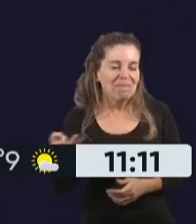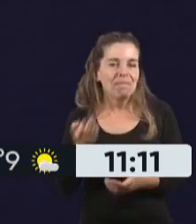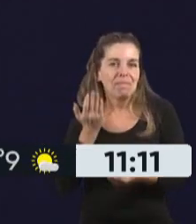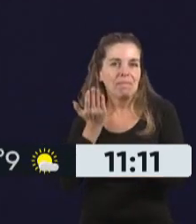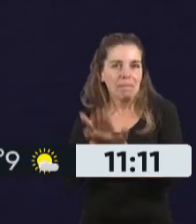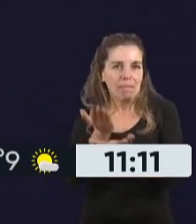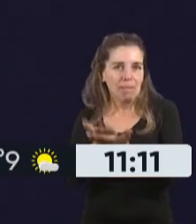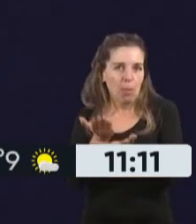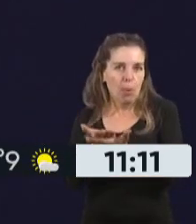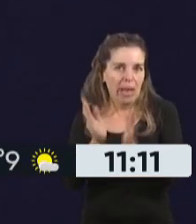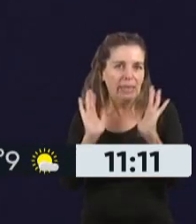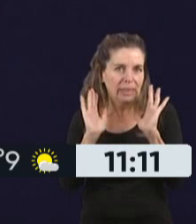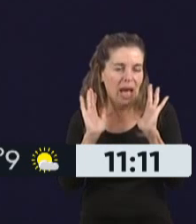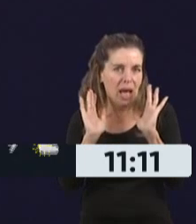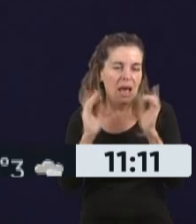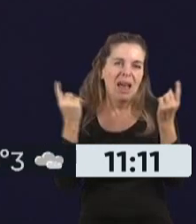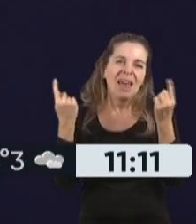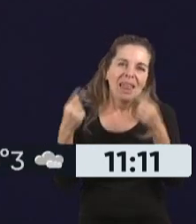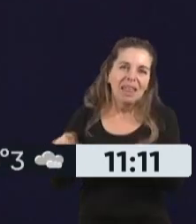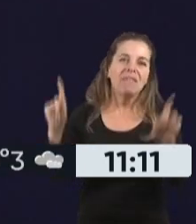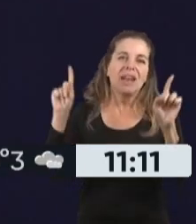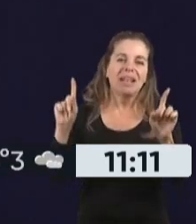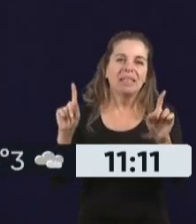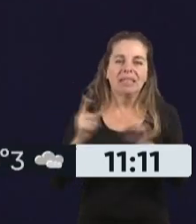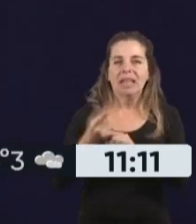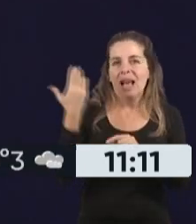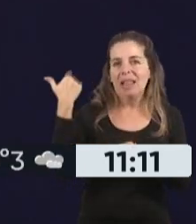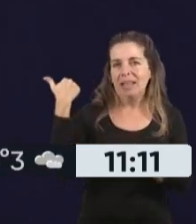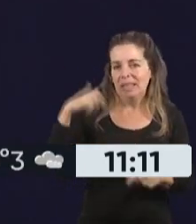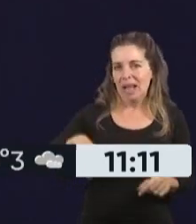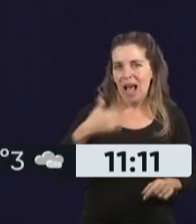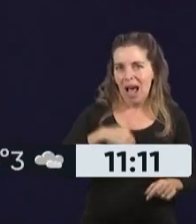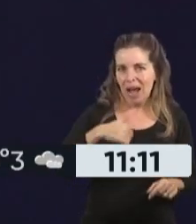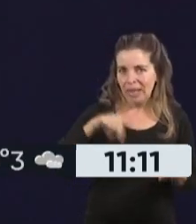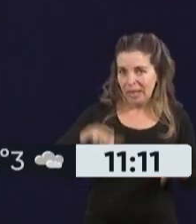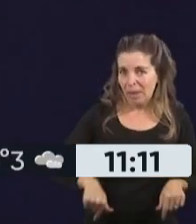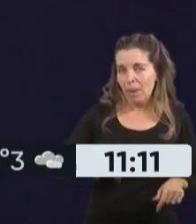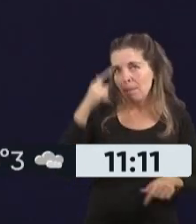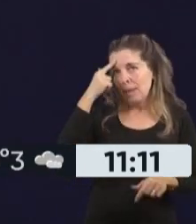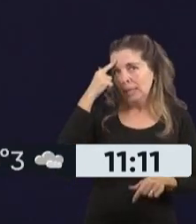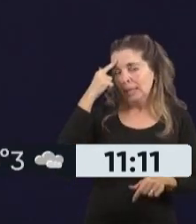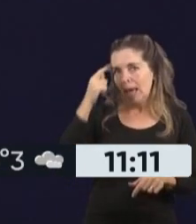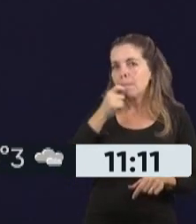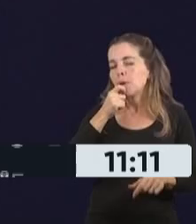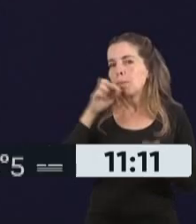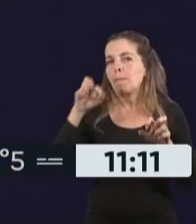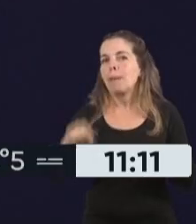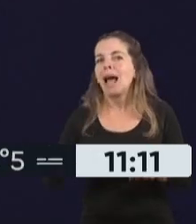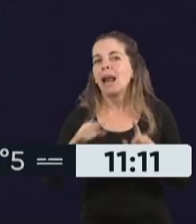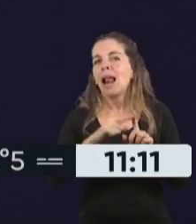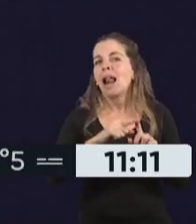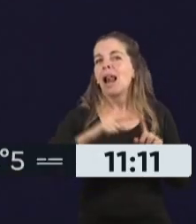plantear, a diferencia de lo que se venía haciendo en la Argentina, es un plan de largo plazo donde